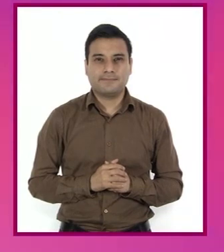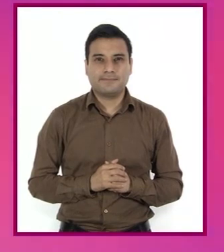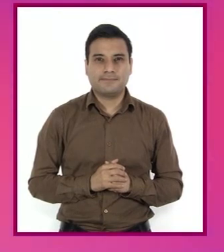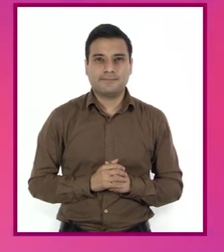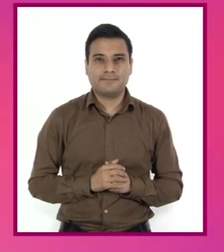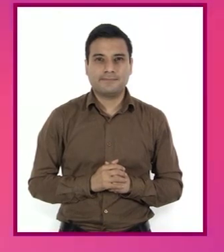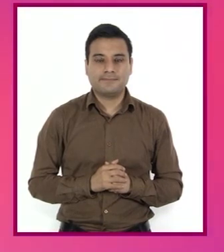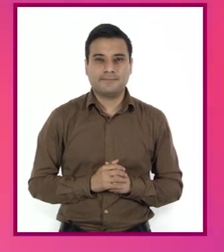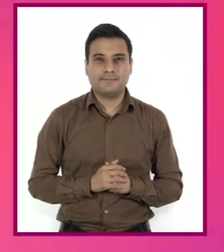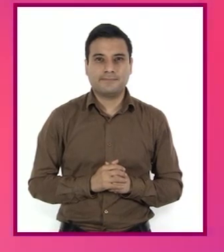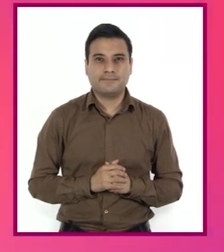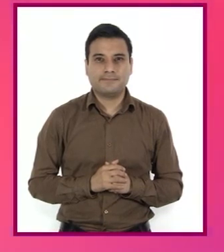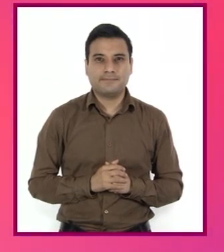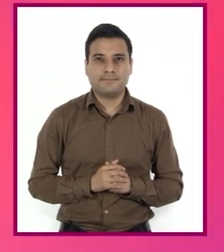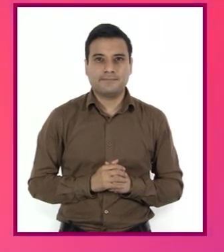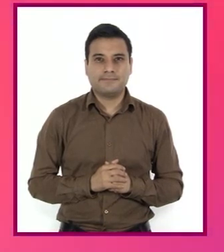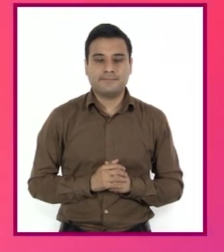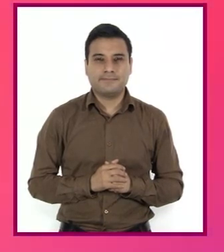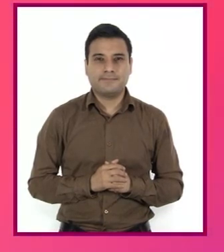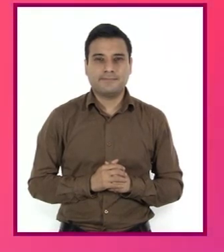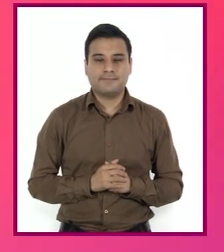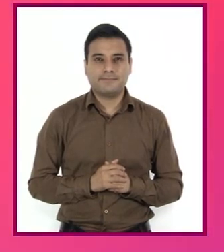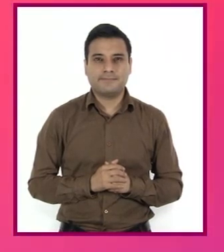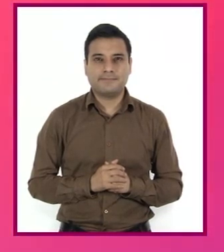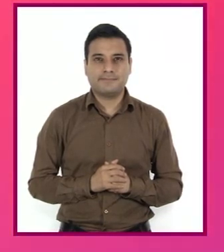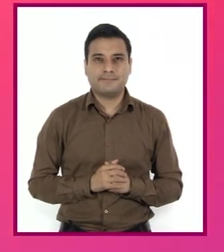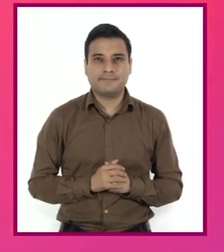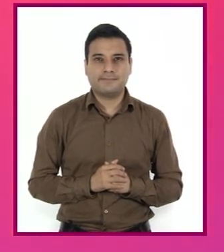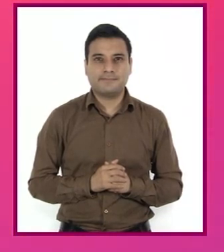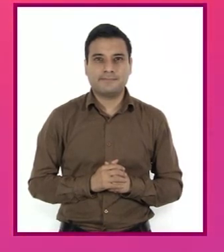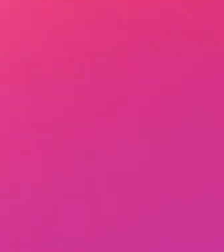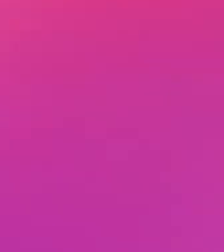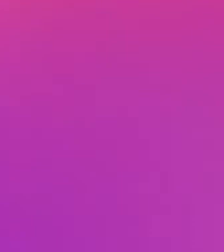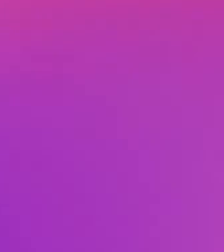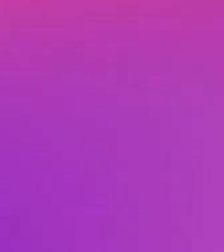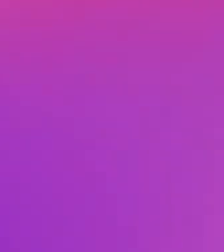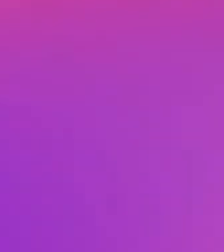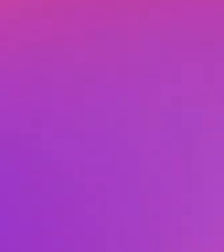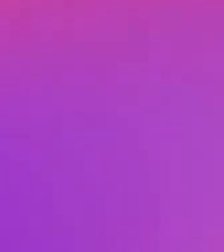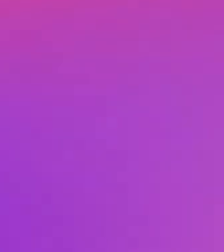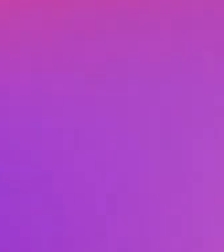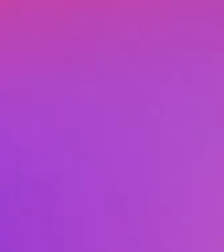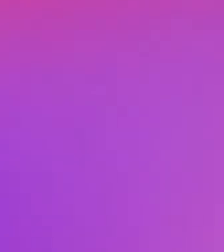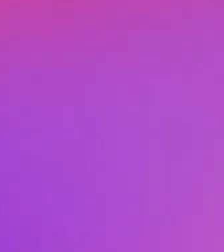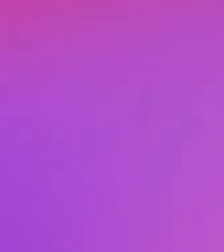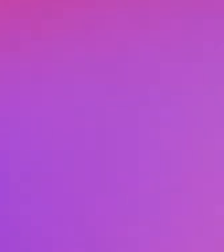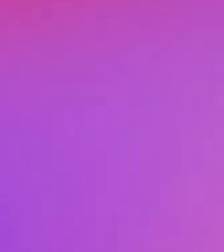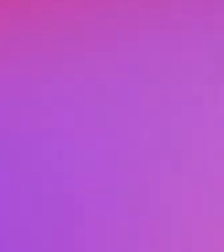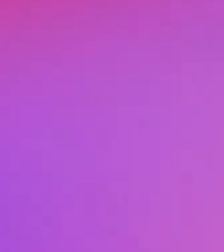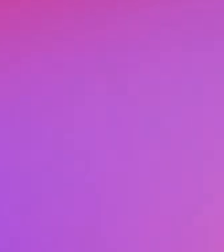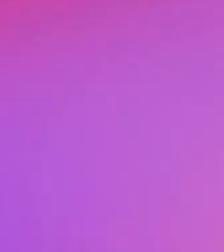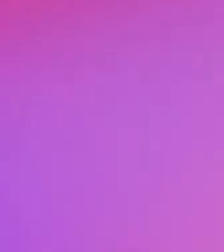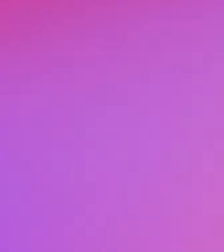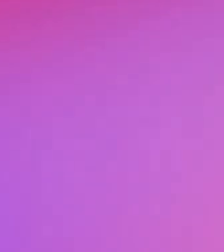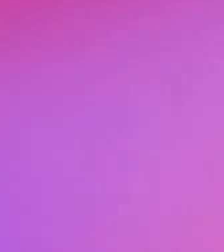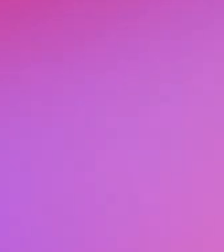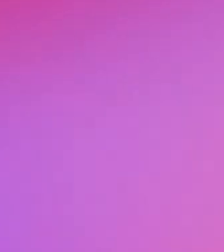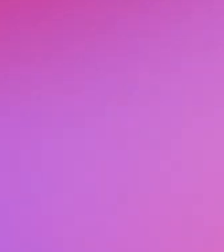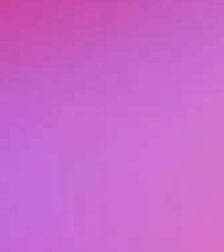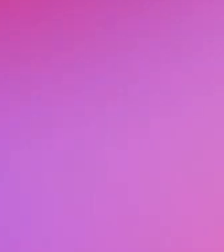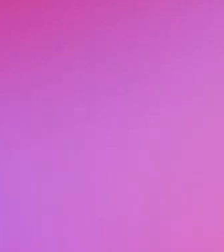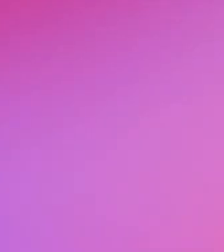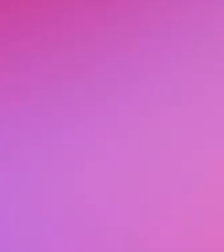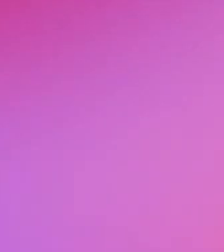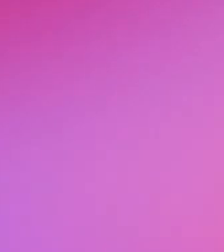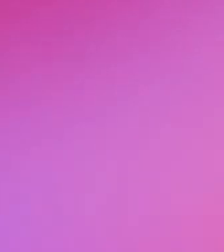es el 55 36 01 71 23. Si requieres consultar los